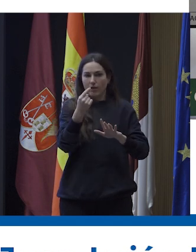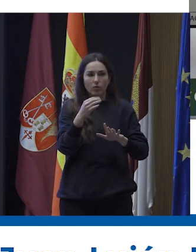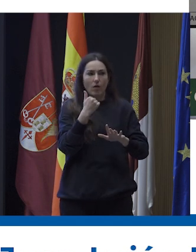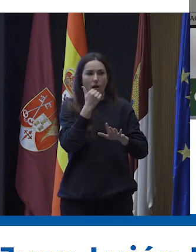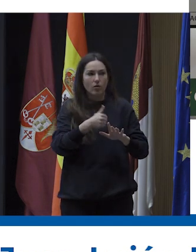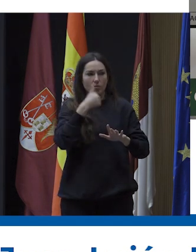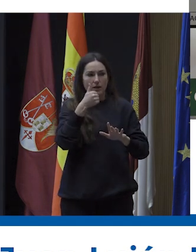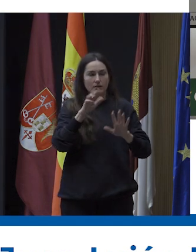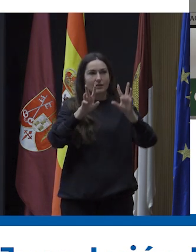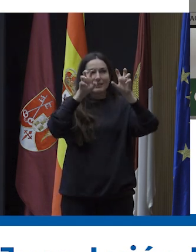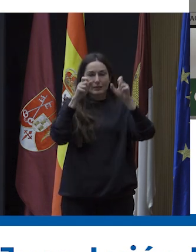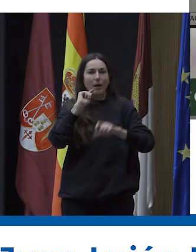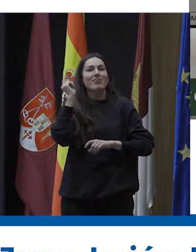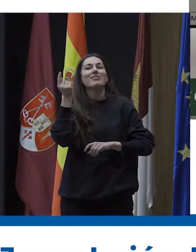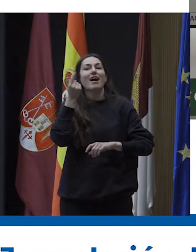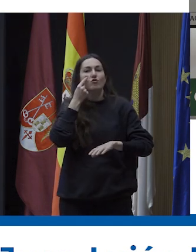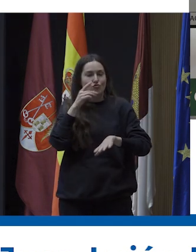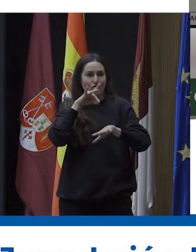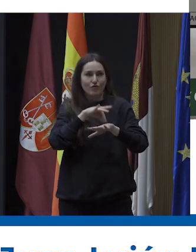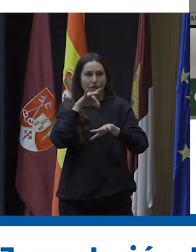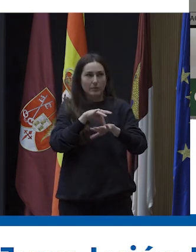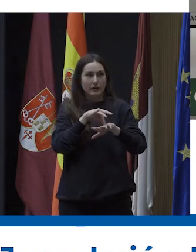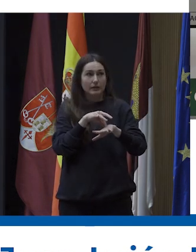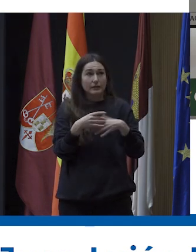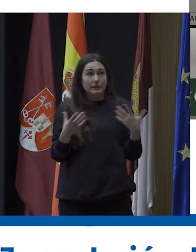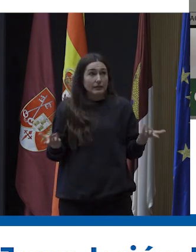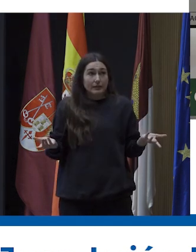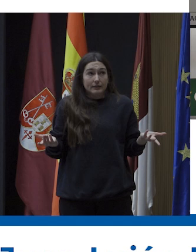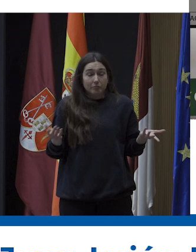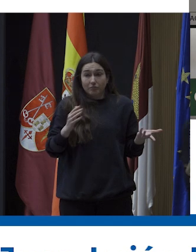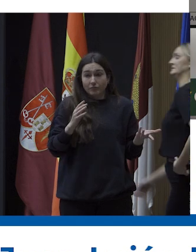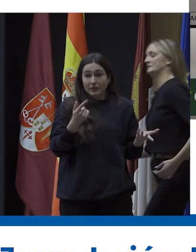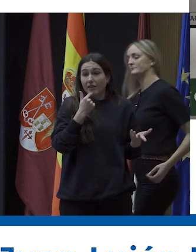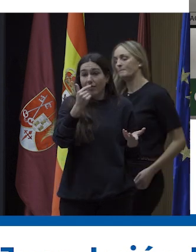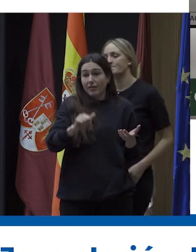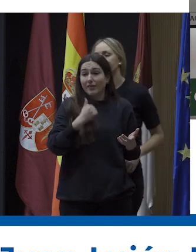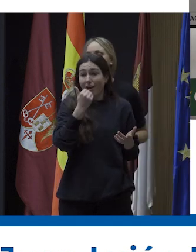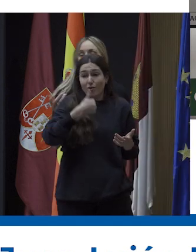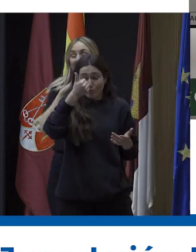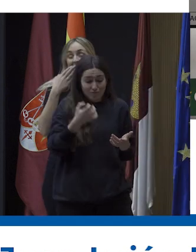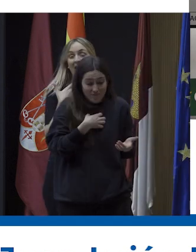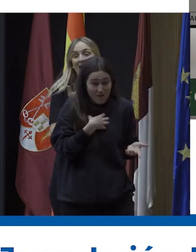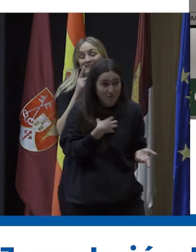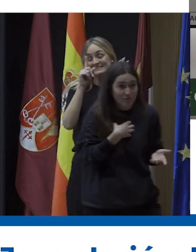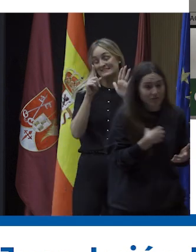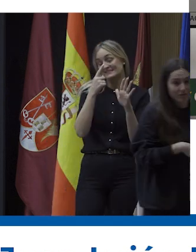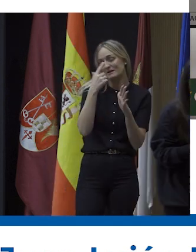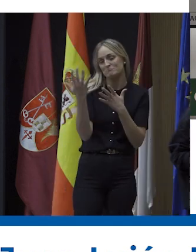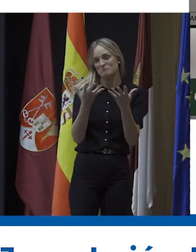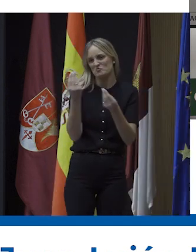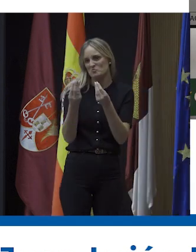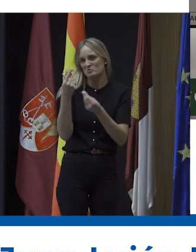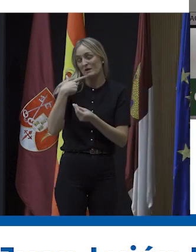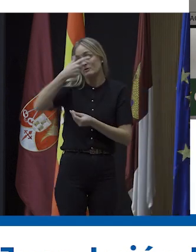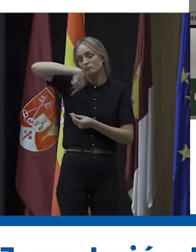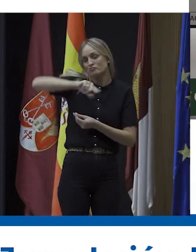de la enfermedad. Y desgraciadamente no tenemos mucho más que decir. Hasta los años 60 no había mucho más que todo